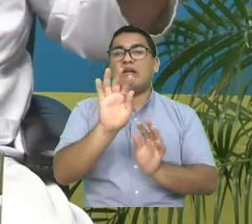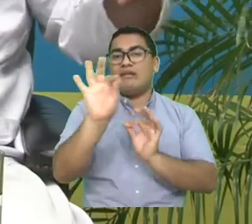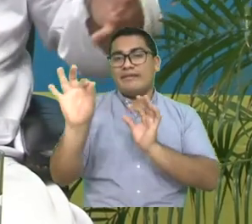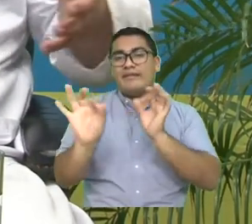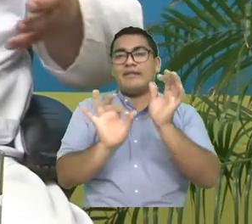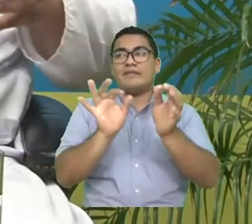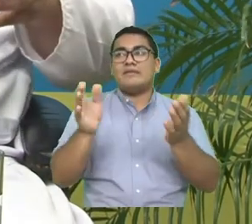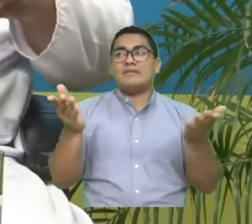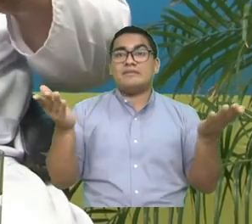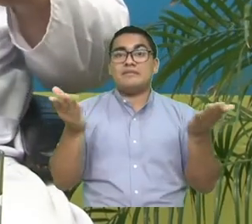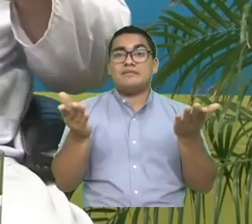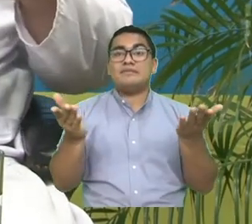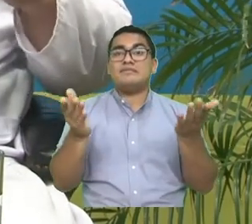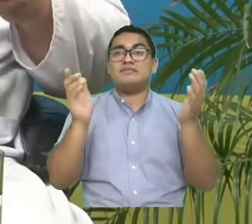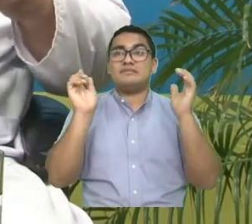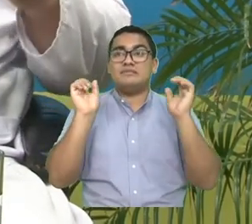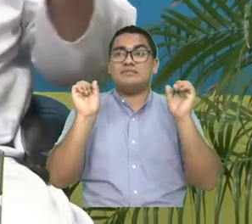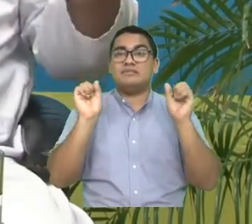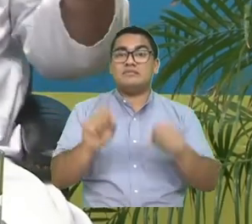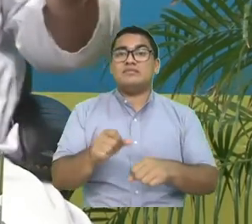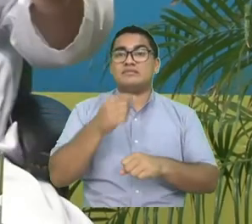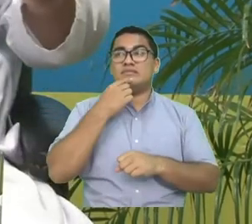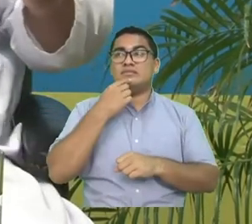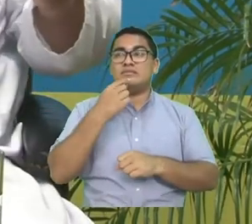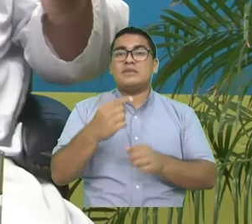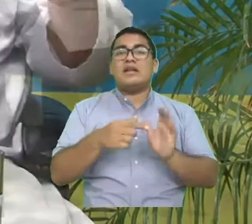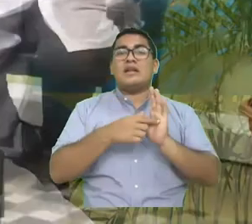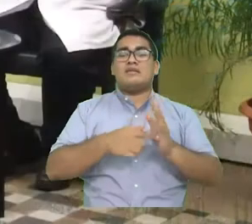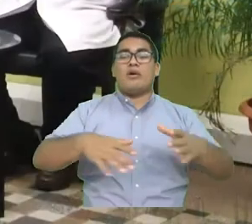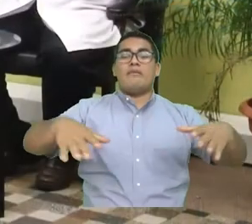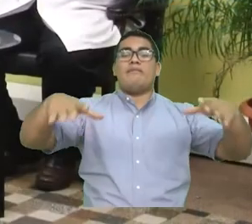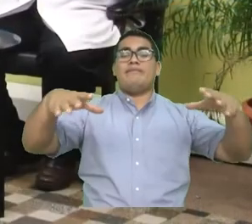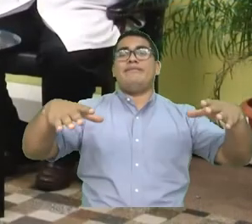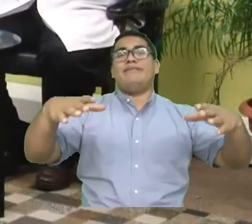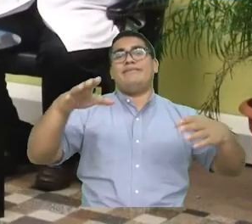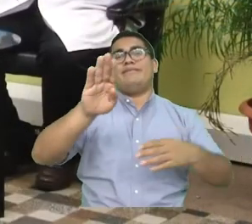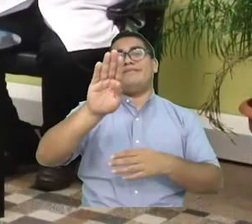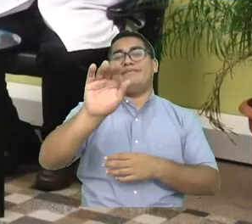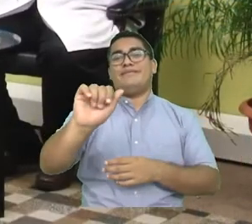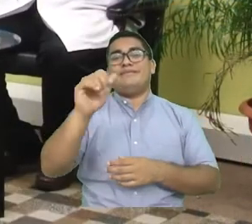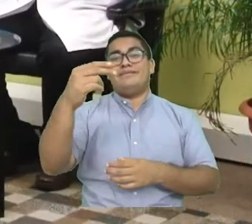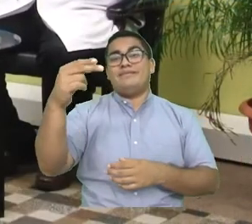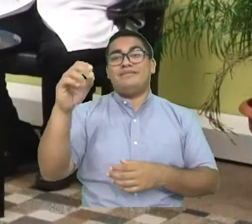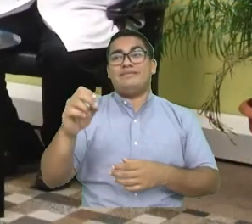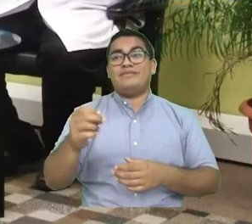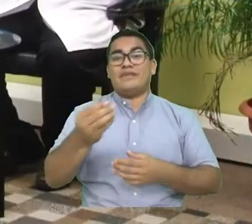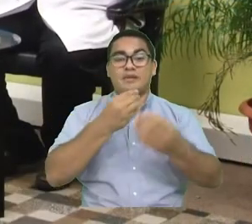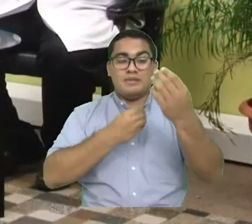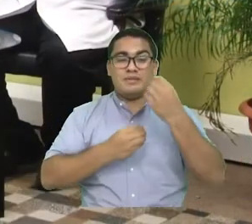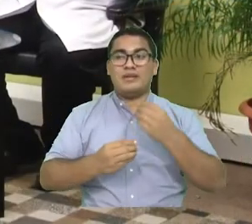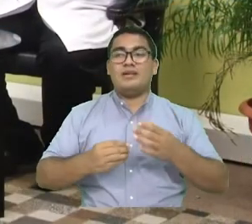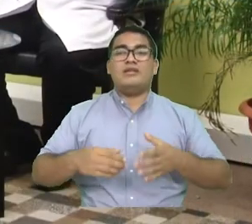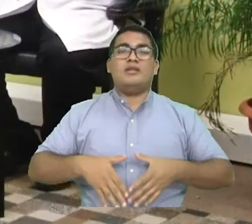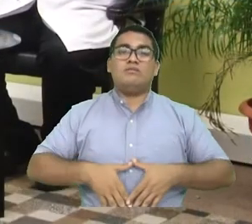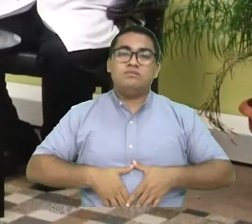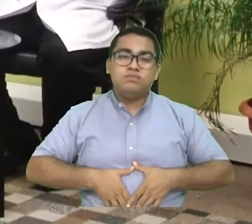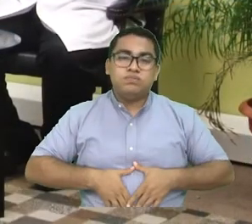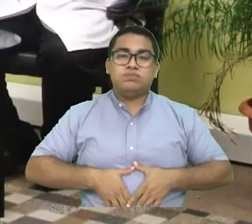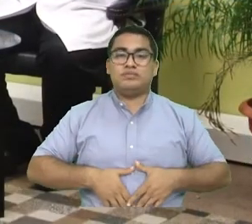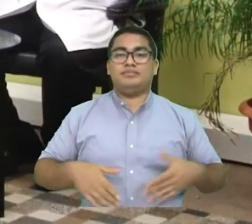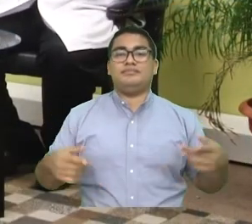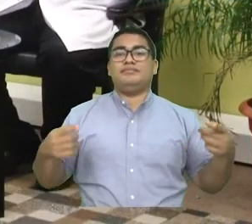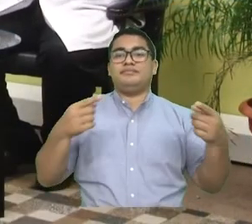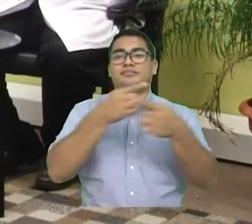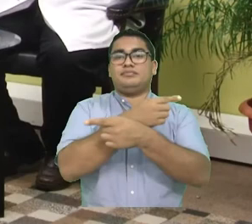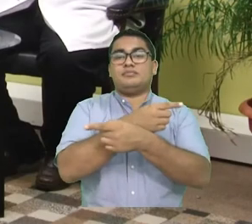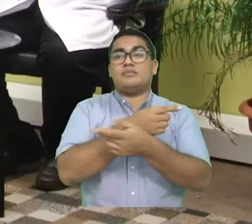suculentamente, pues que son los que son... En aquel vado, imagínense, el domingo, entonces, qué rico. Te imaginas que todo eso llega al estómago y lo ataca al estómago, o sea, es